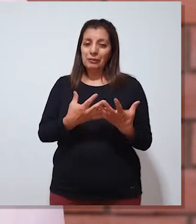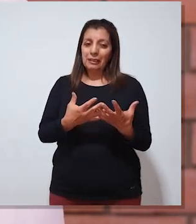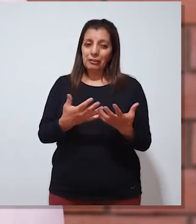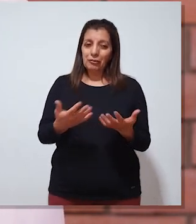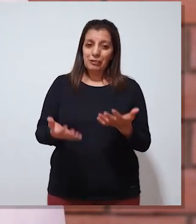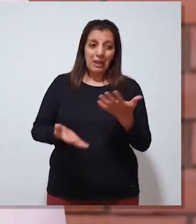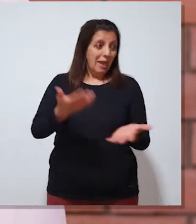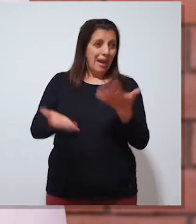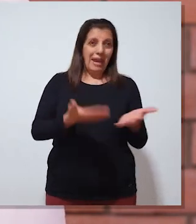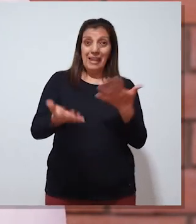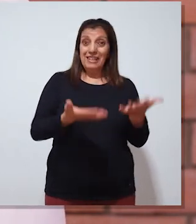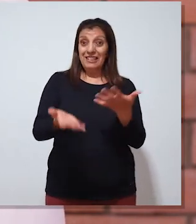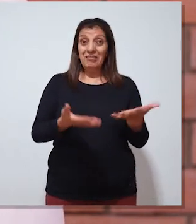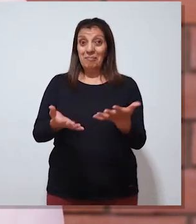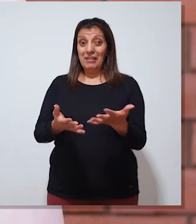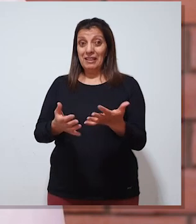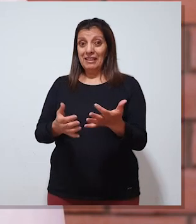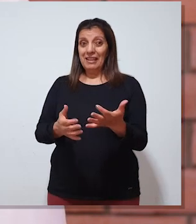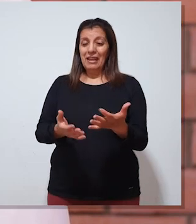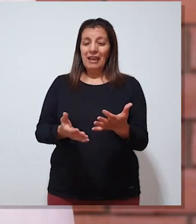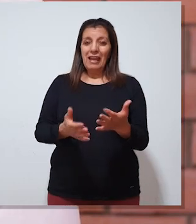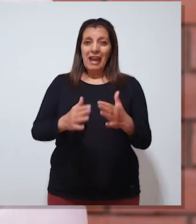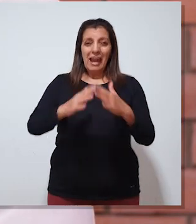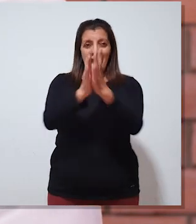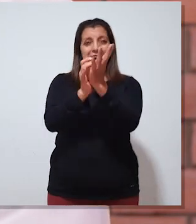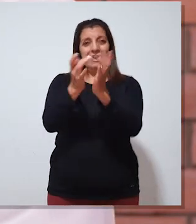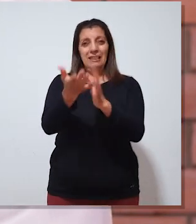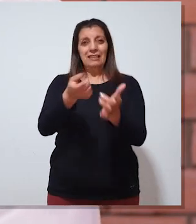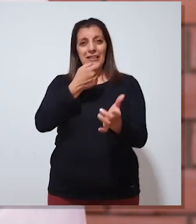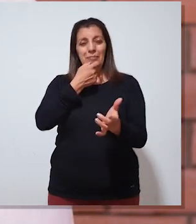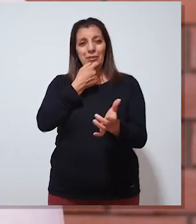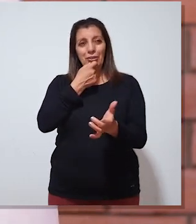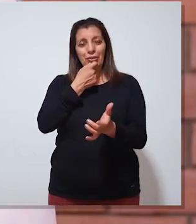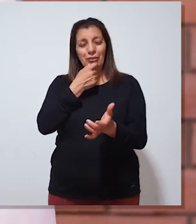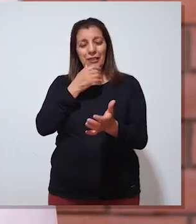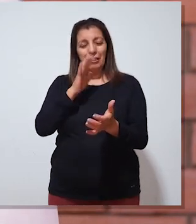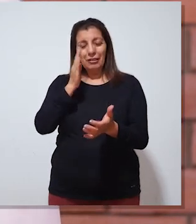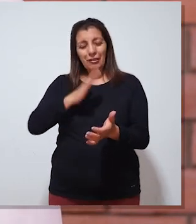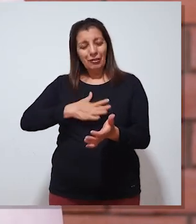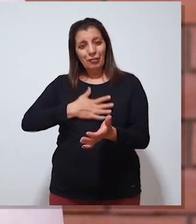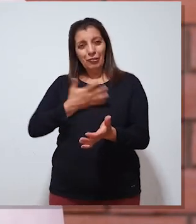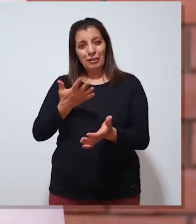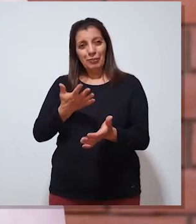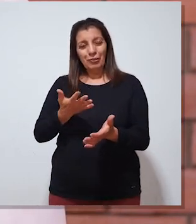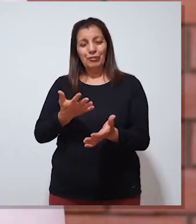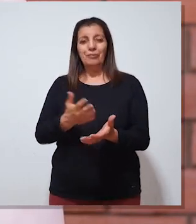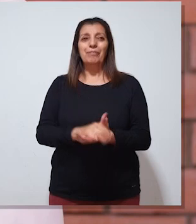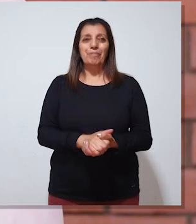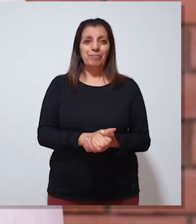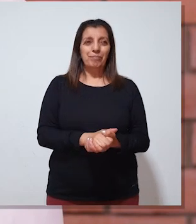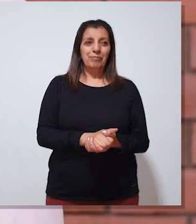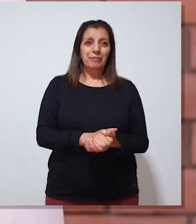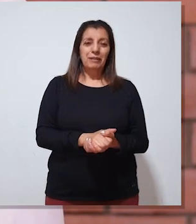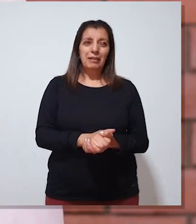como expresión de una iglesia que es misericordia y ternura de Dios para sus hijos. Nuestros jóvenes relevaron